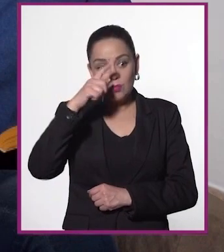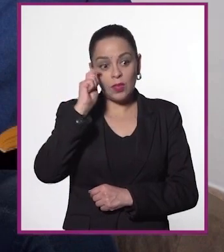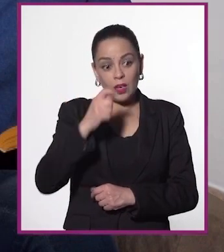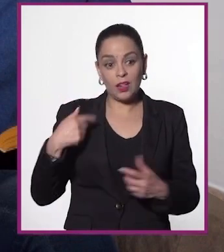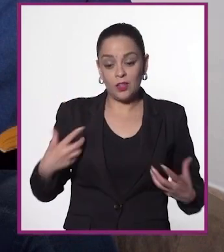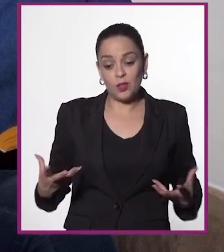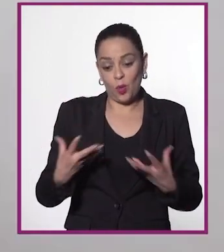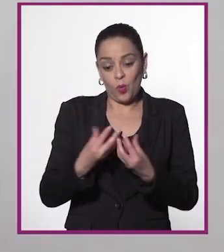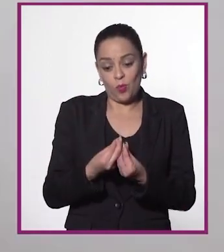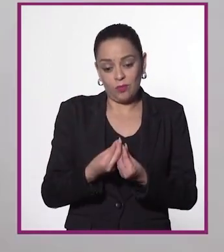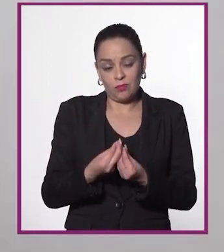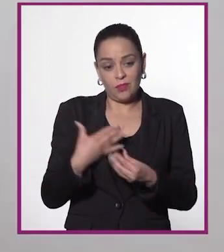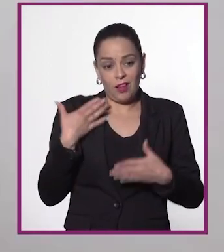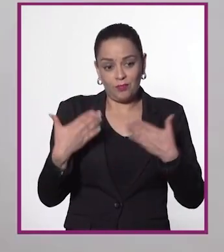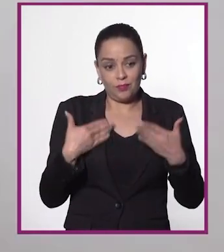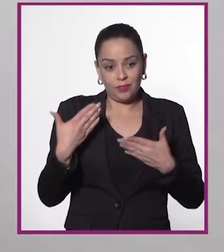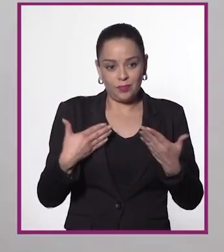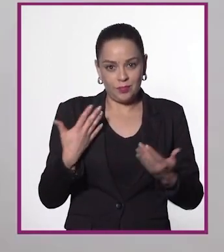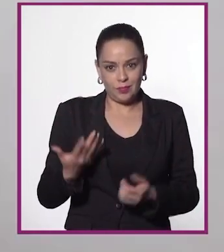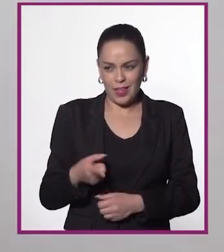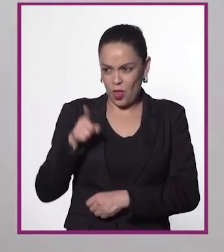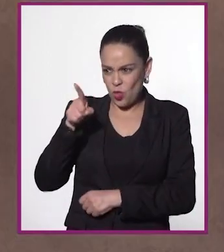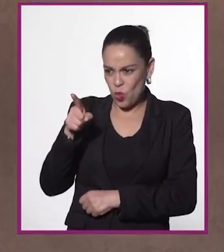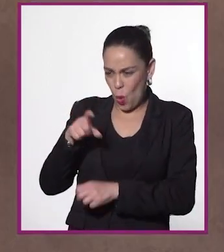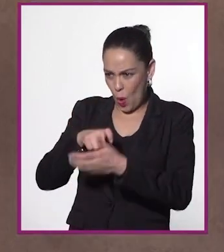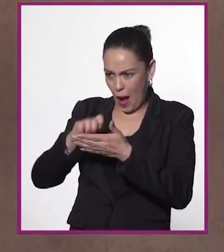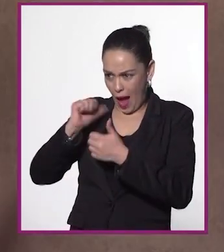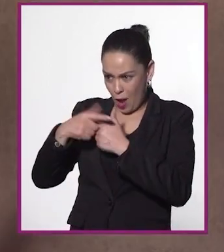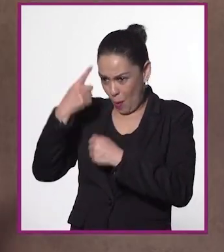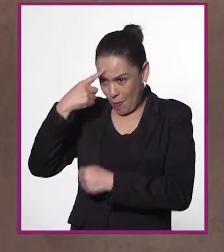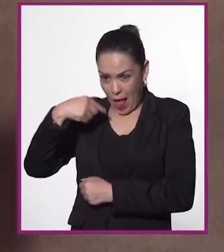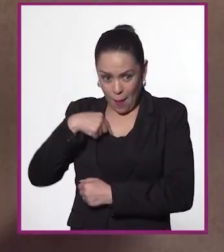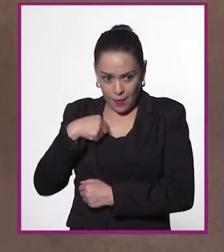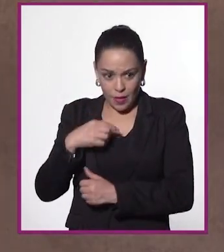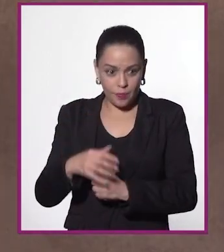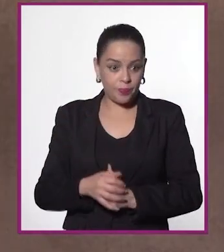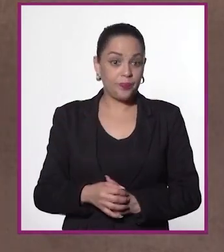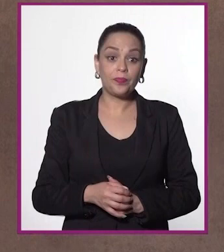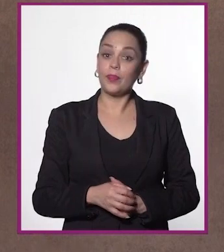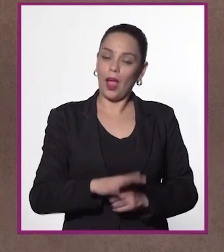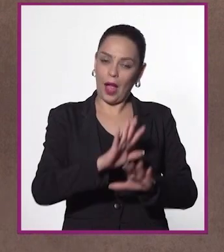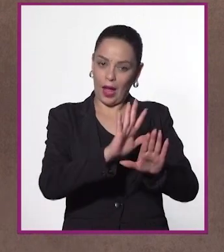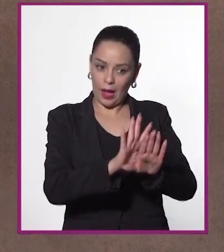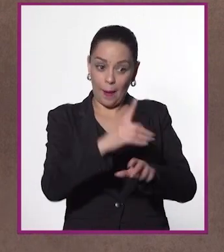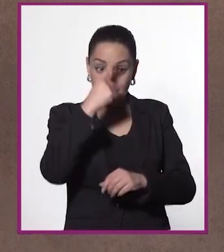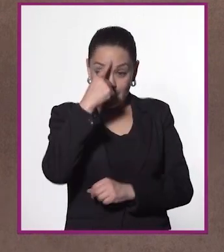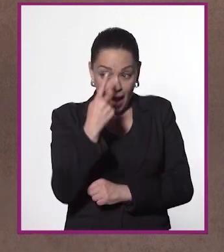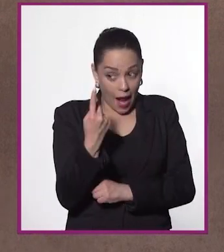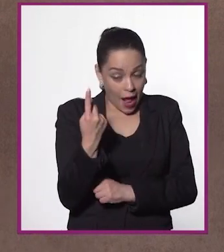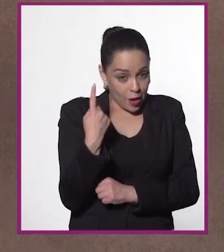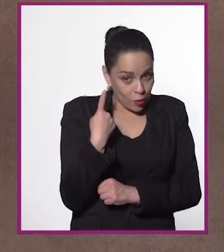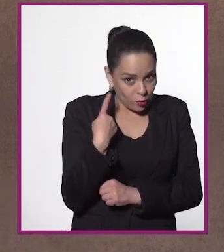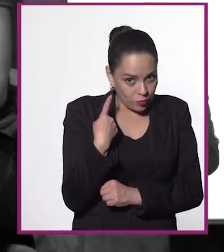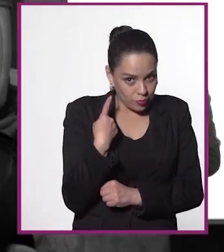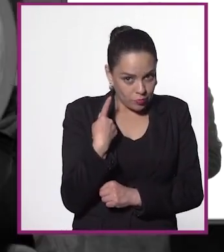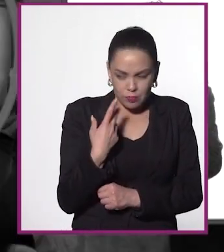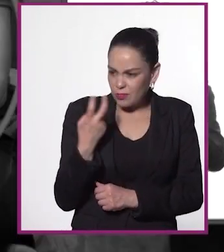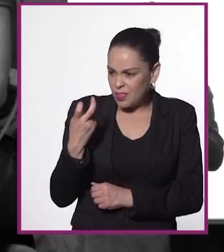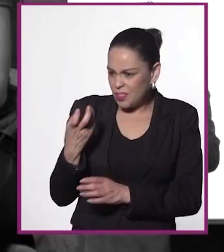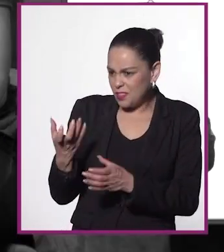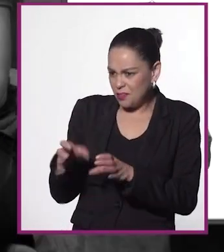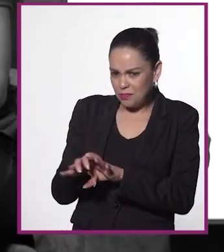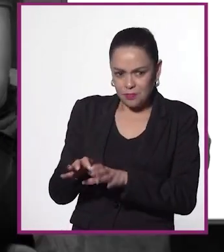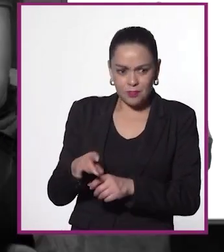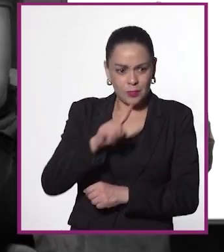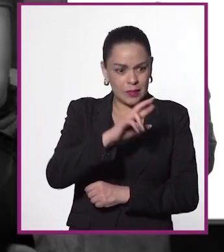juntos. ¿Tú compraste algo para mí? Corrección, para los dos. ¿Y cómo es eso? ¿Te acuerdas